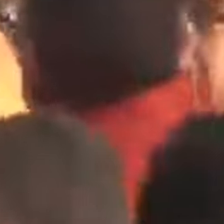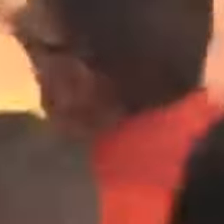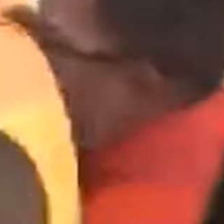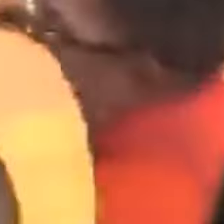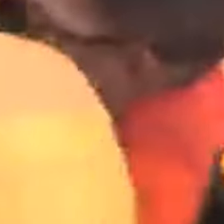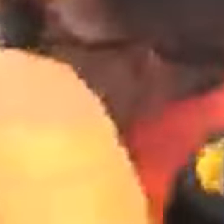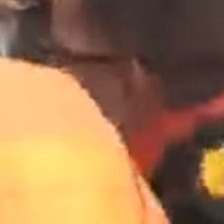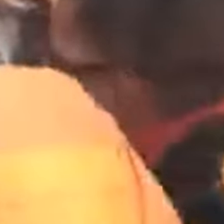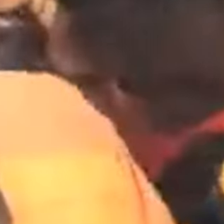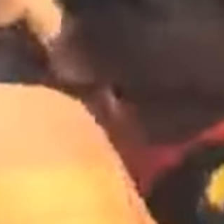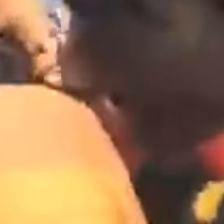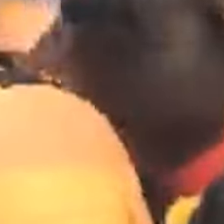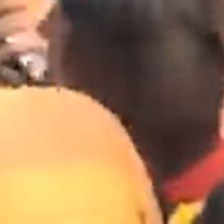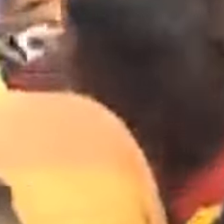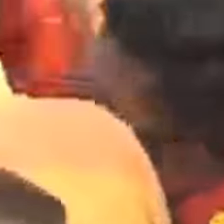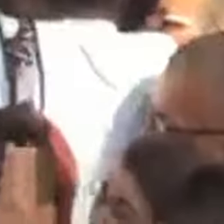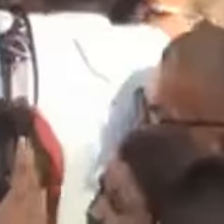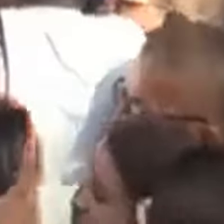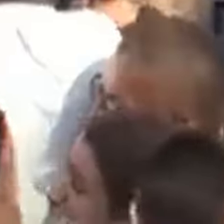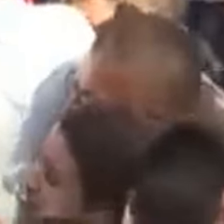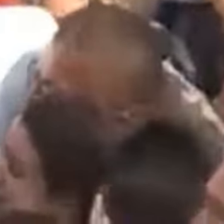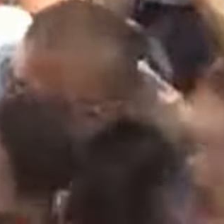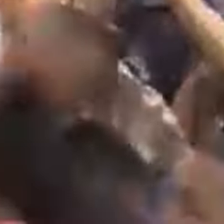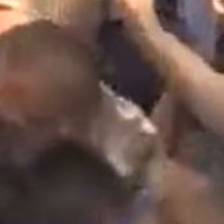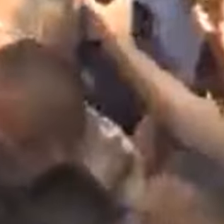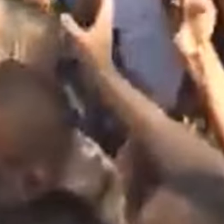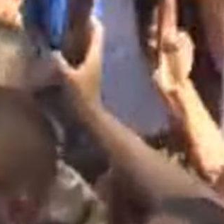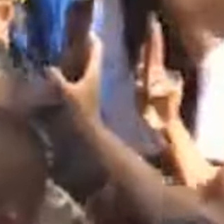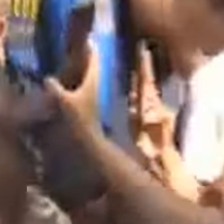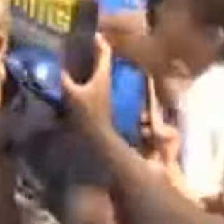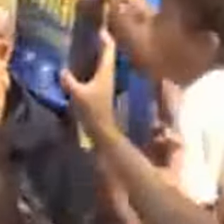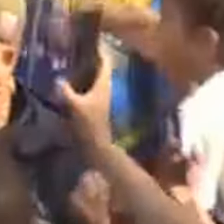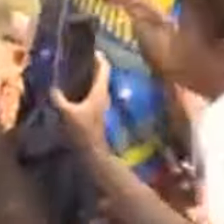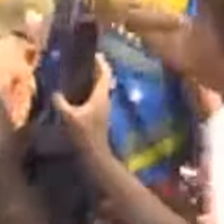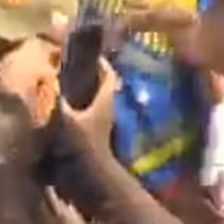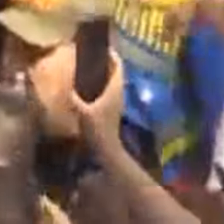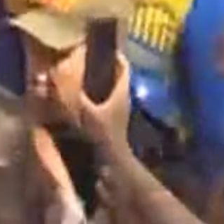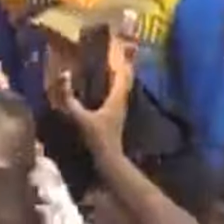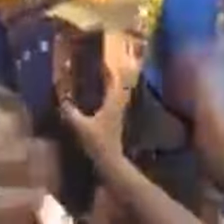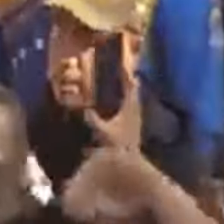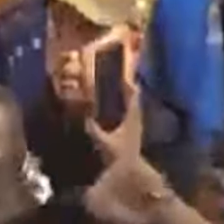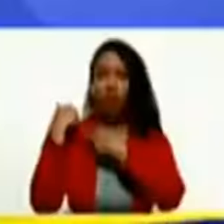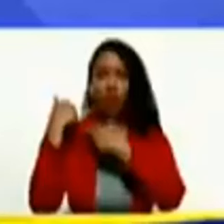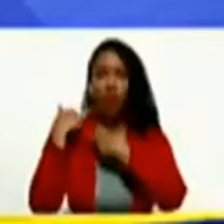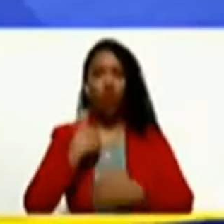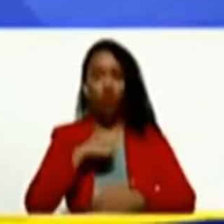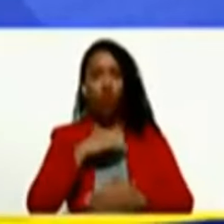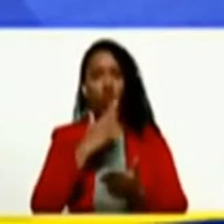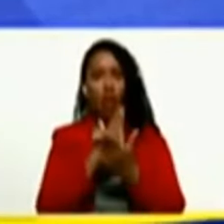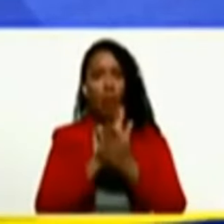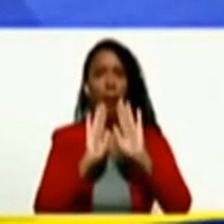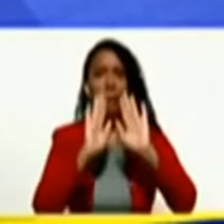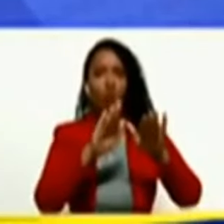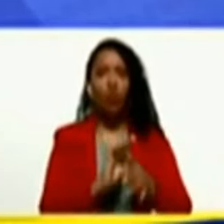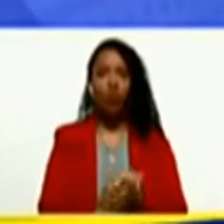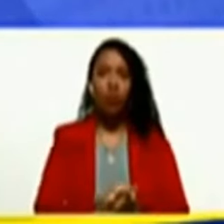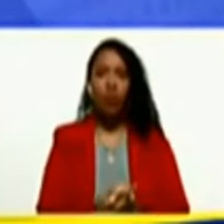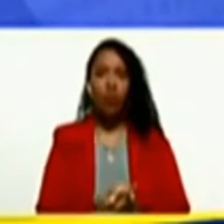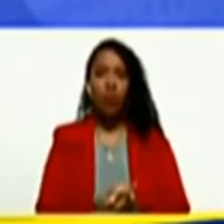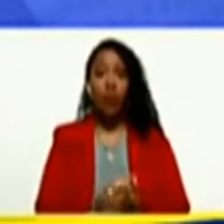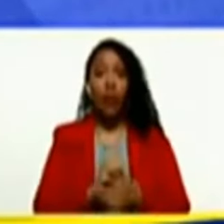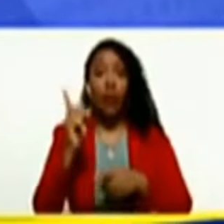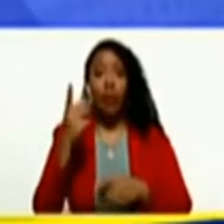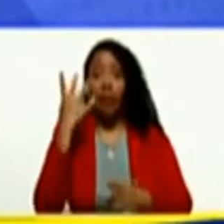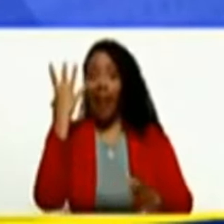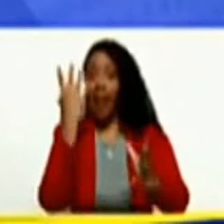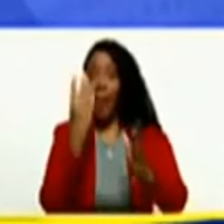menor ejecución de gastos o de menor, digamos, donde vuelvan otra vez las sanciones y el flujo de ingresos se reduce, probablemente tengamos un poco menos de